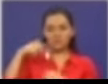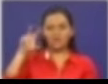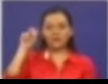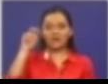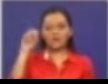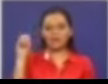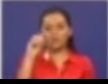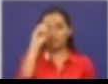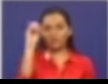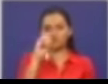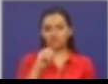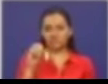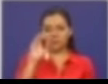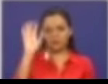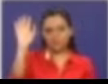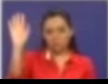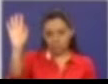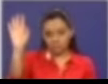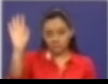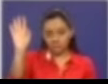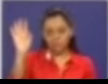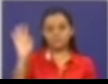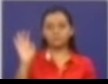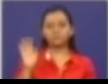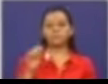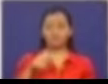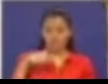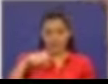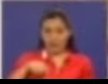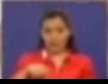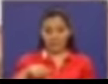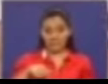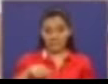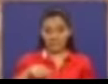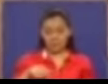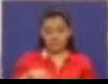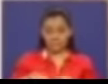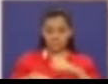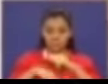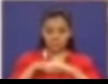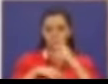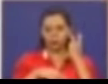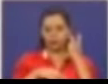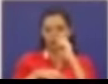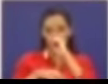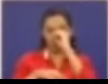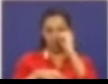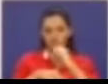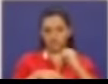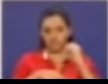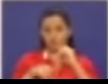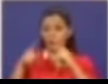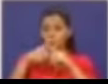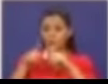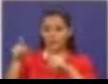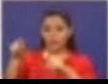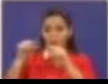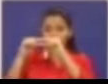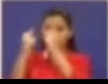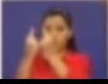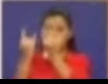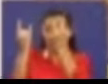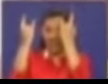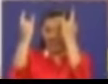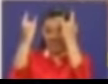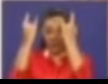la presión tributaria de los países más desarrollados del planeta. Y acá, los ricos, la prensa corrupta, le viene a decir a los pobres, hay demasiados